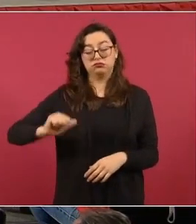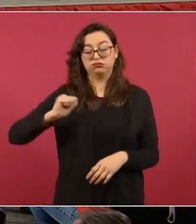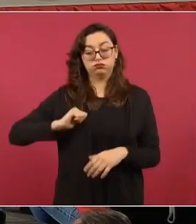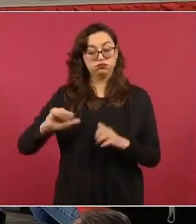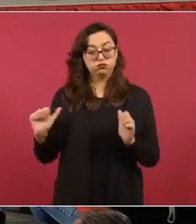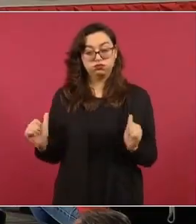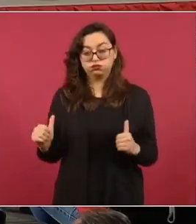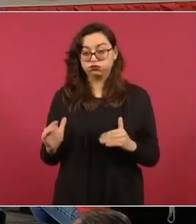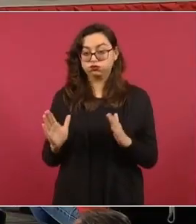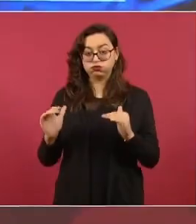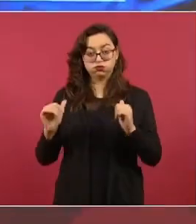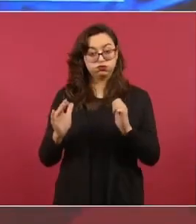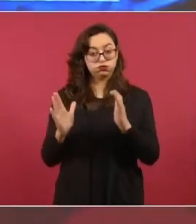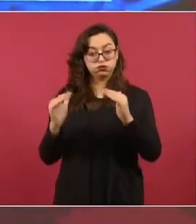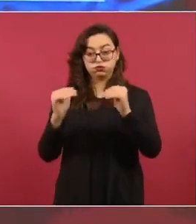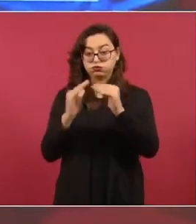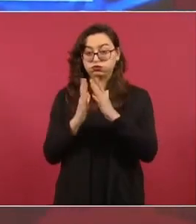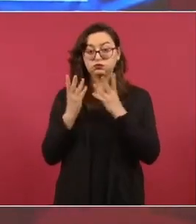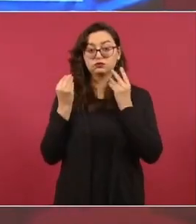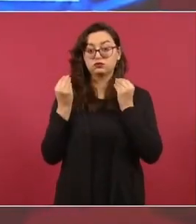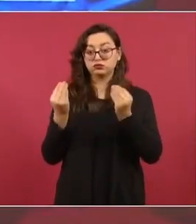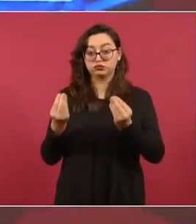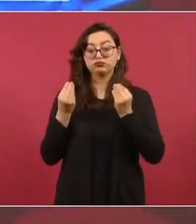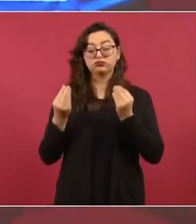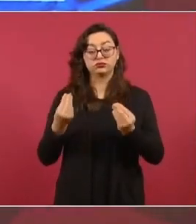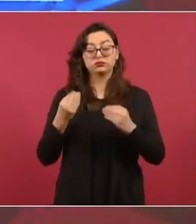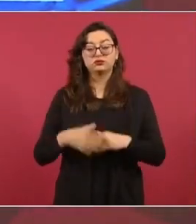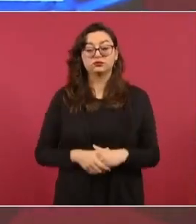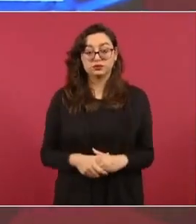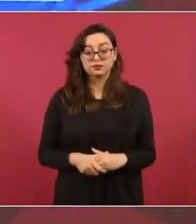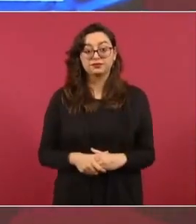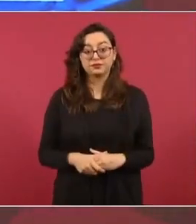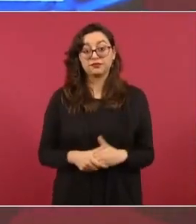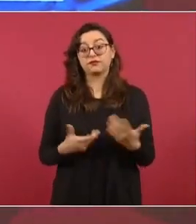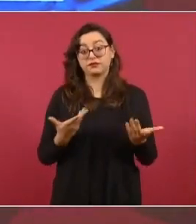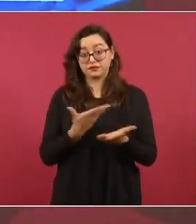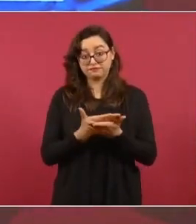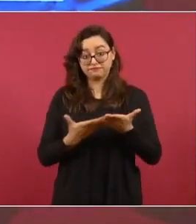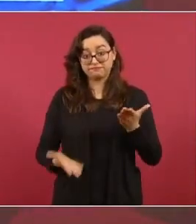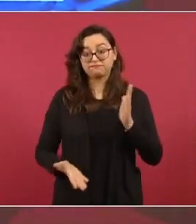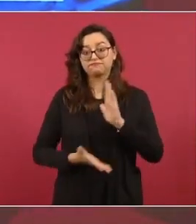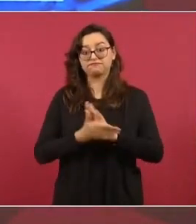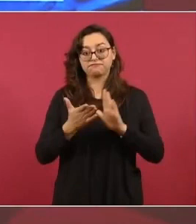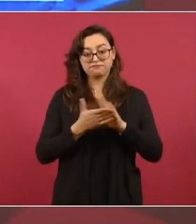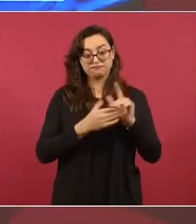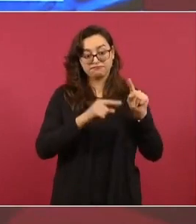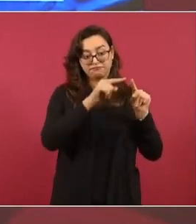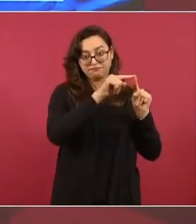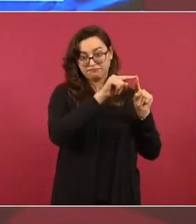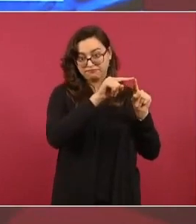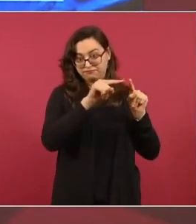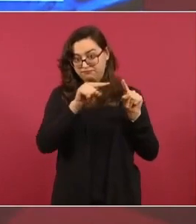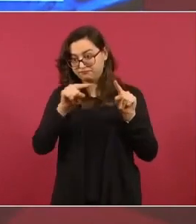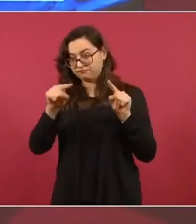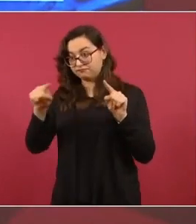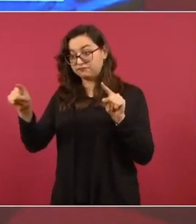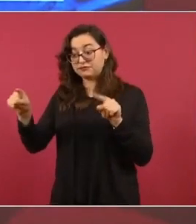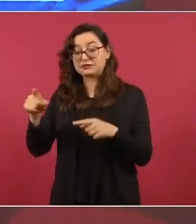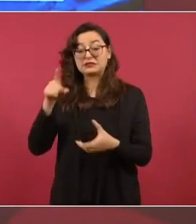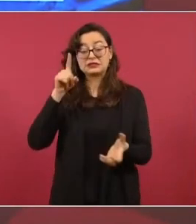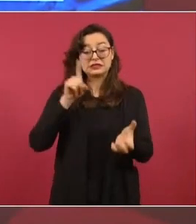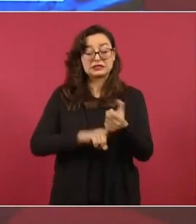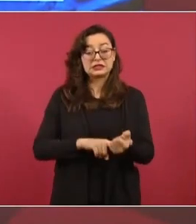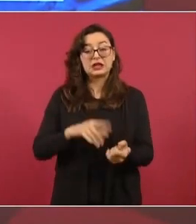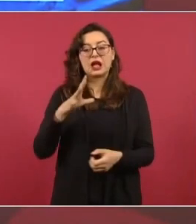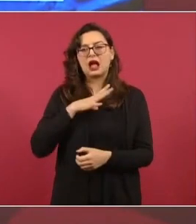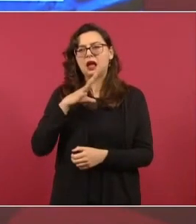para resolver aquí tenemos como 150 arqueólogos y tenemos brigadas.